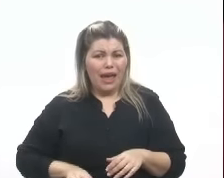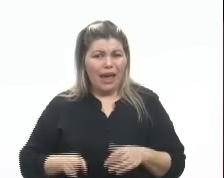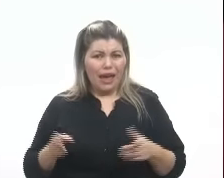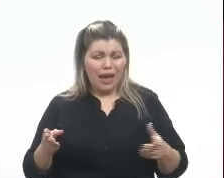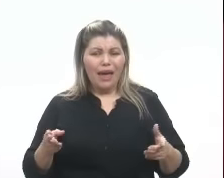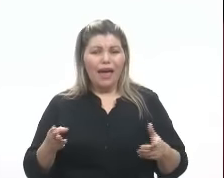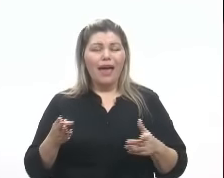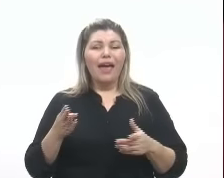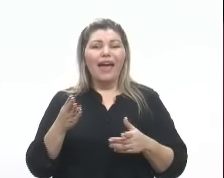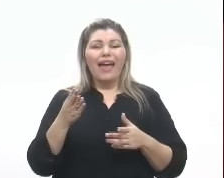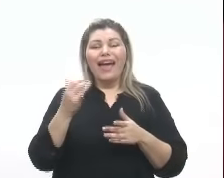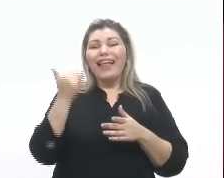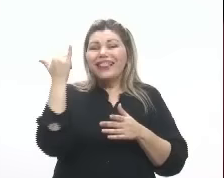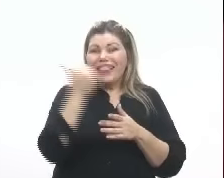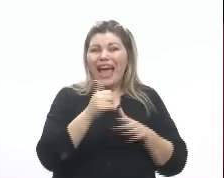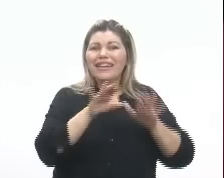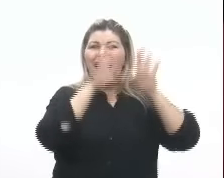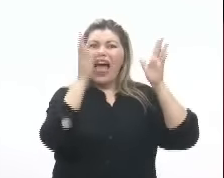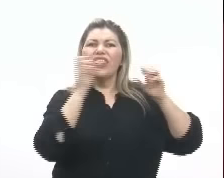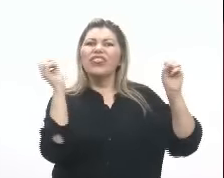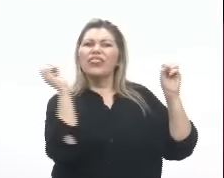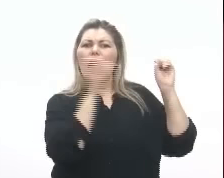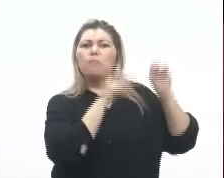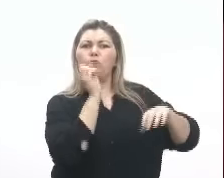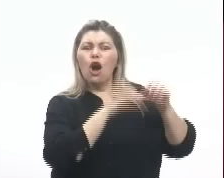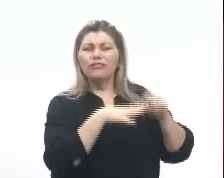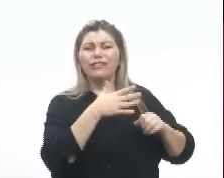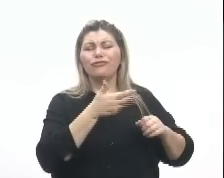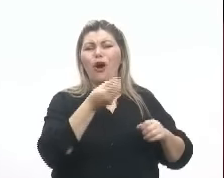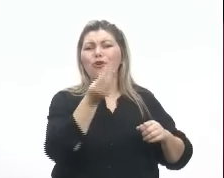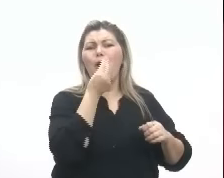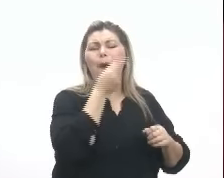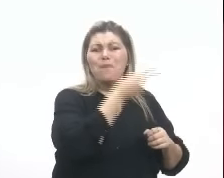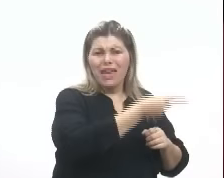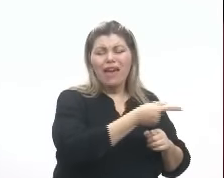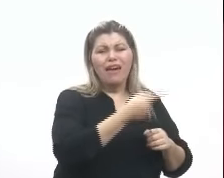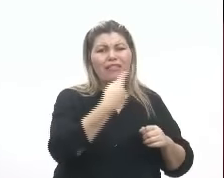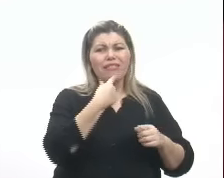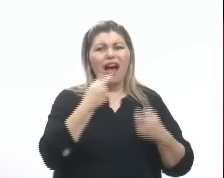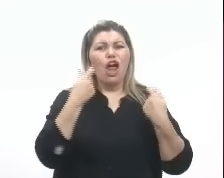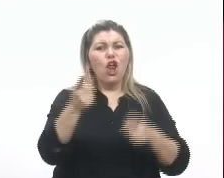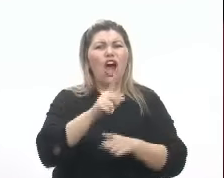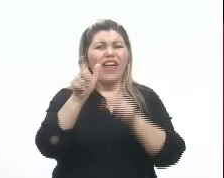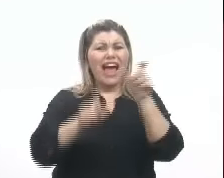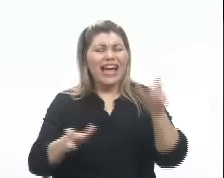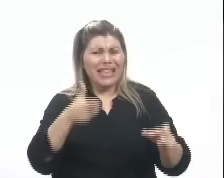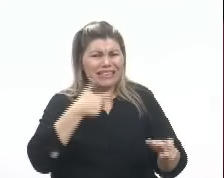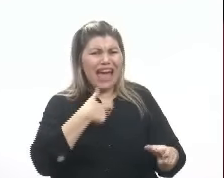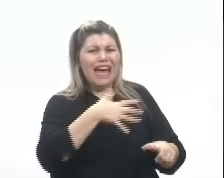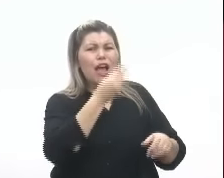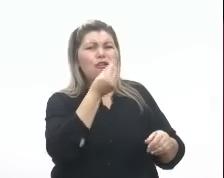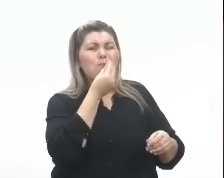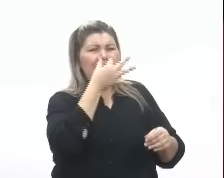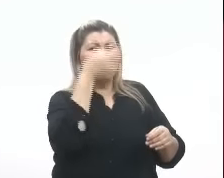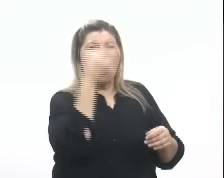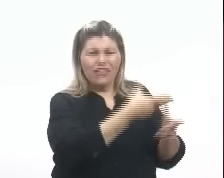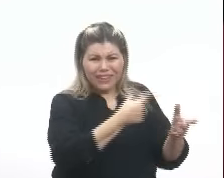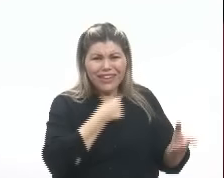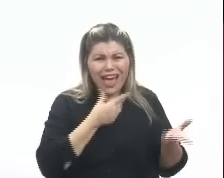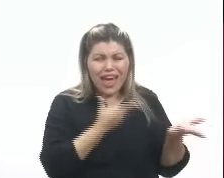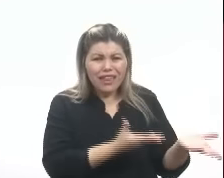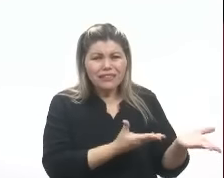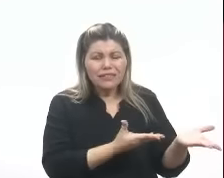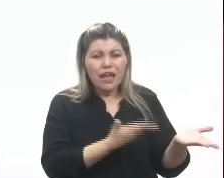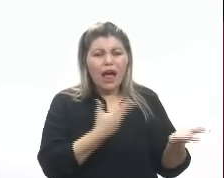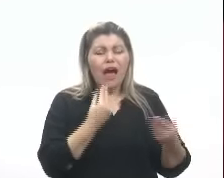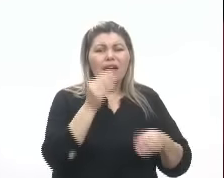con los depósitos llenos de mercadería, se le niega a la gente y se apela a la medida. ¿Qué quieren? Que se pudra la mercadería. En vez de a